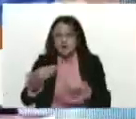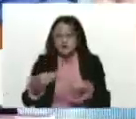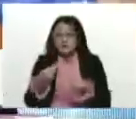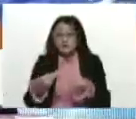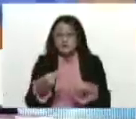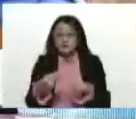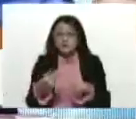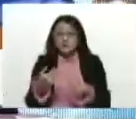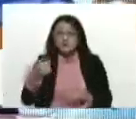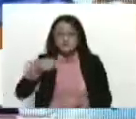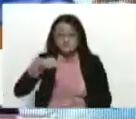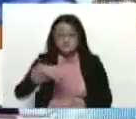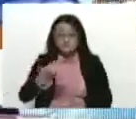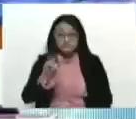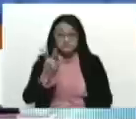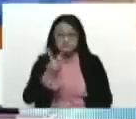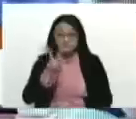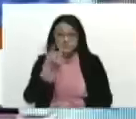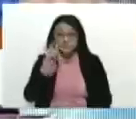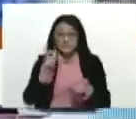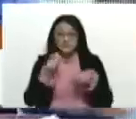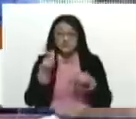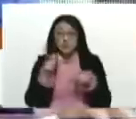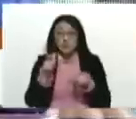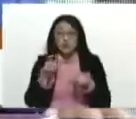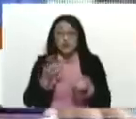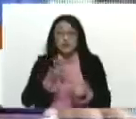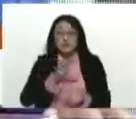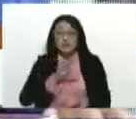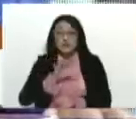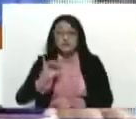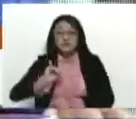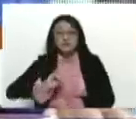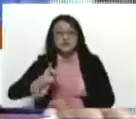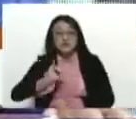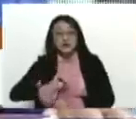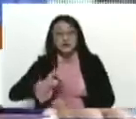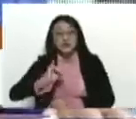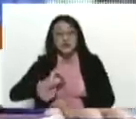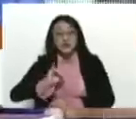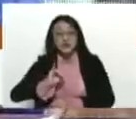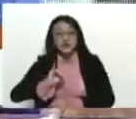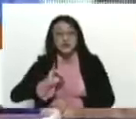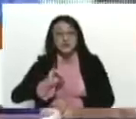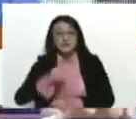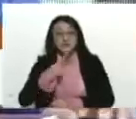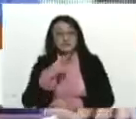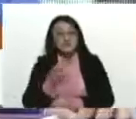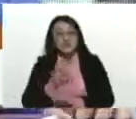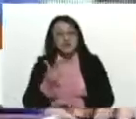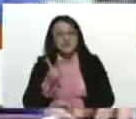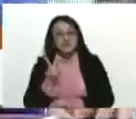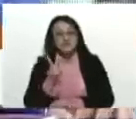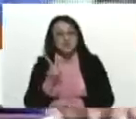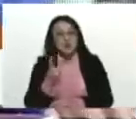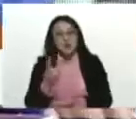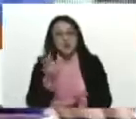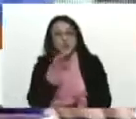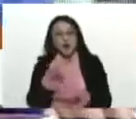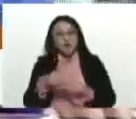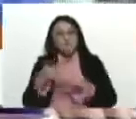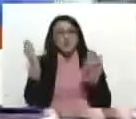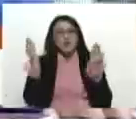y aquí hay en Venezuela gente inclusive de la izquierda que dice que ya Venezuela le levantaron las